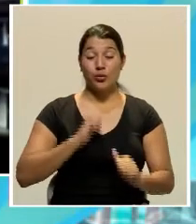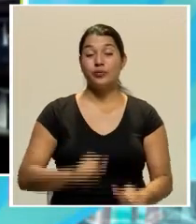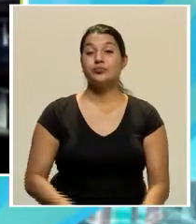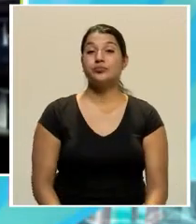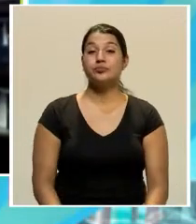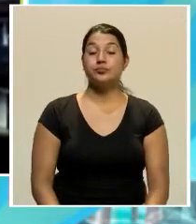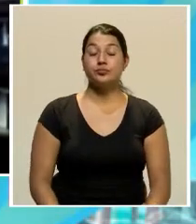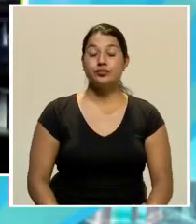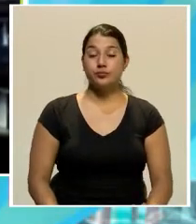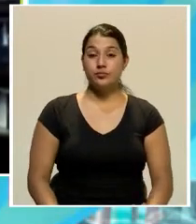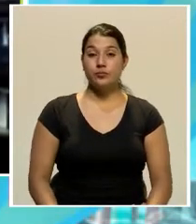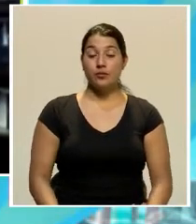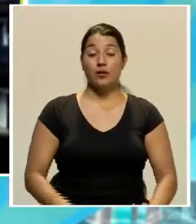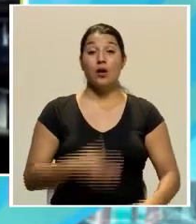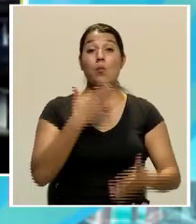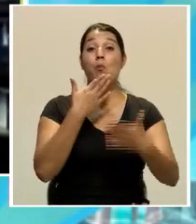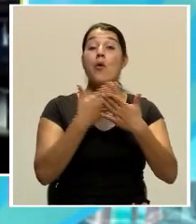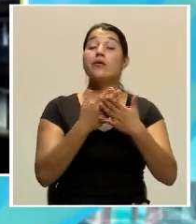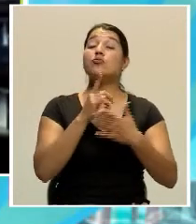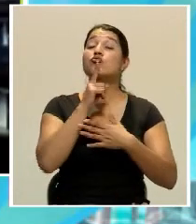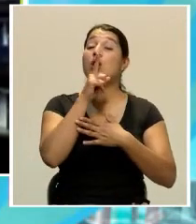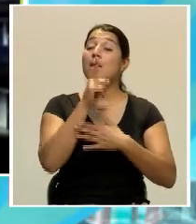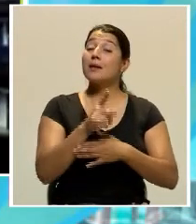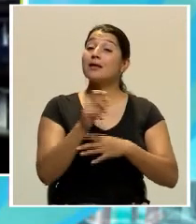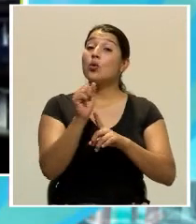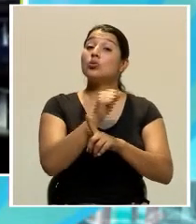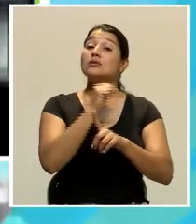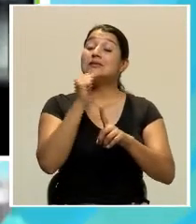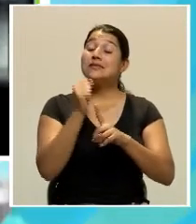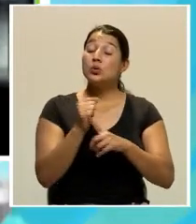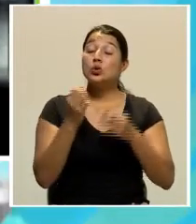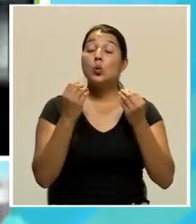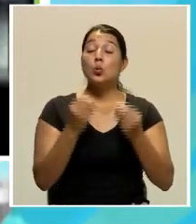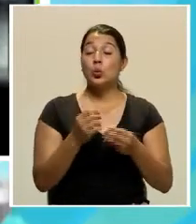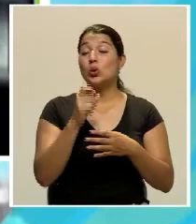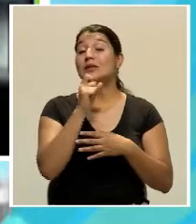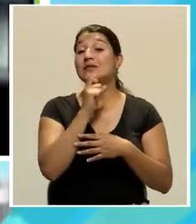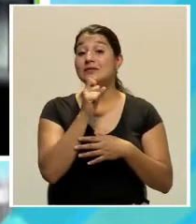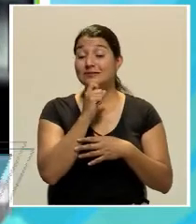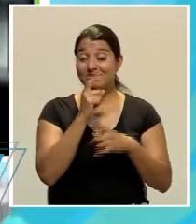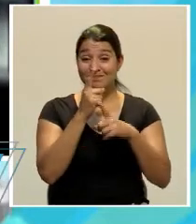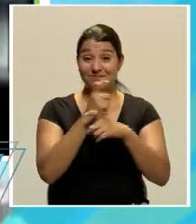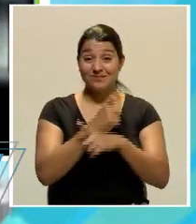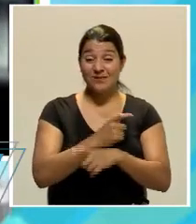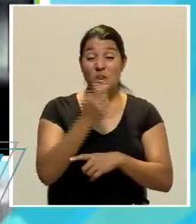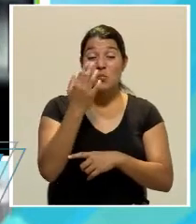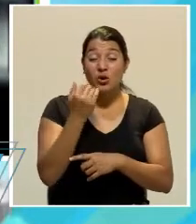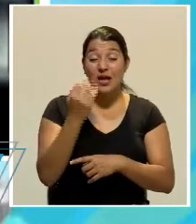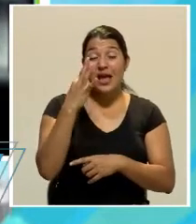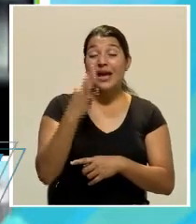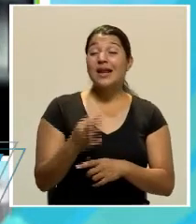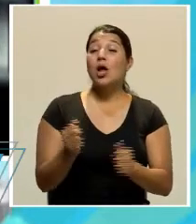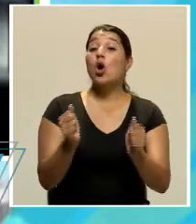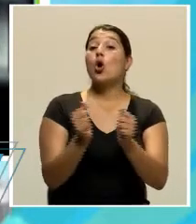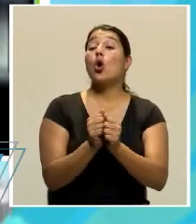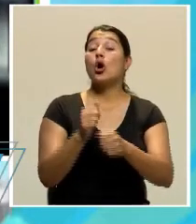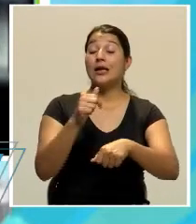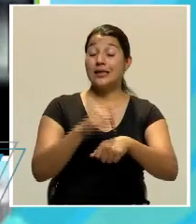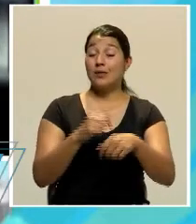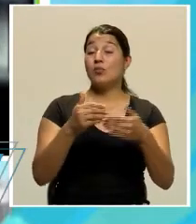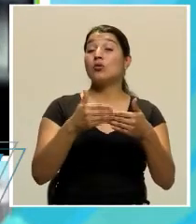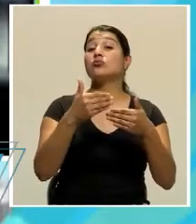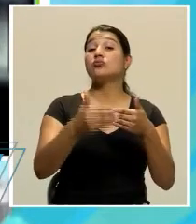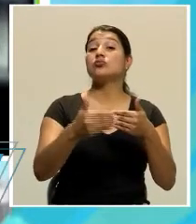Bueno, la verdad es una situación bastante crítica porque creo que con el paso del tiempo se